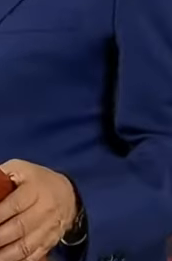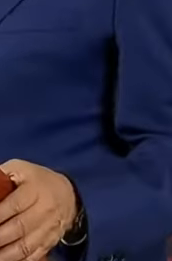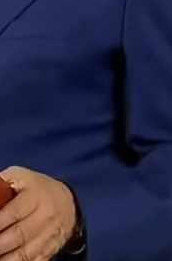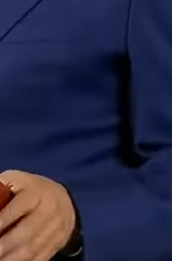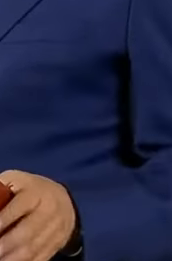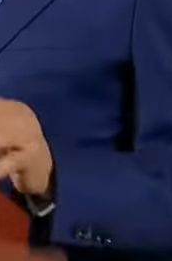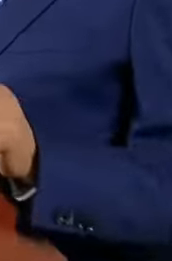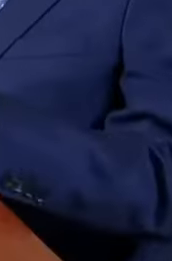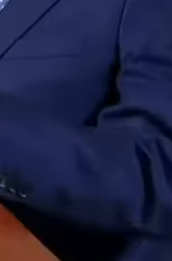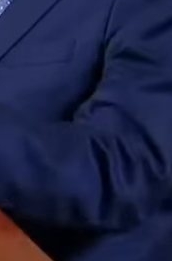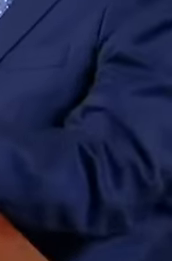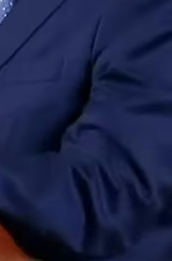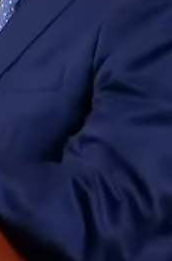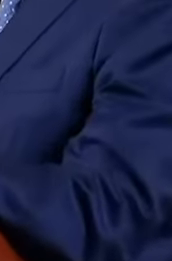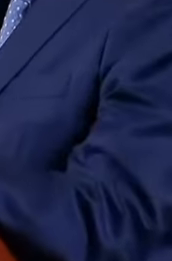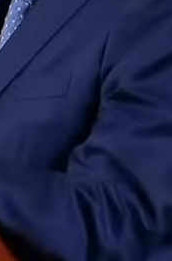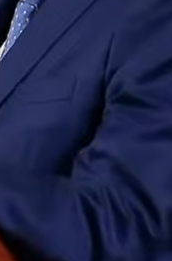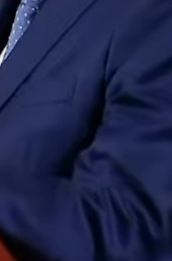o votaban los